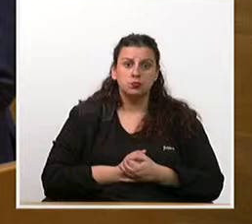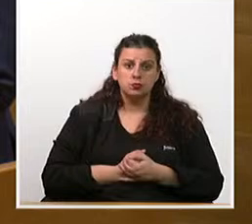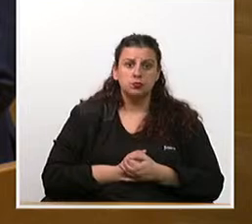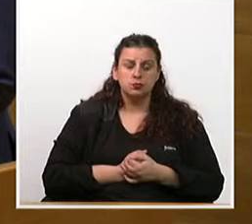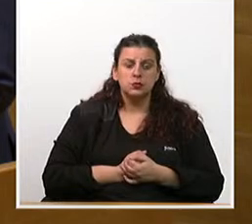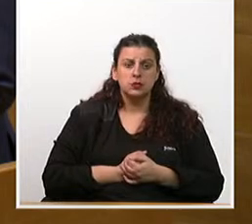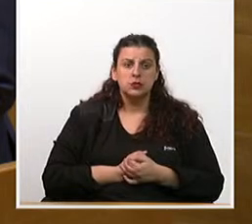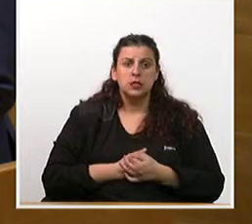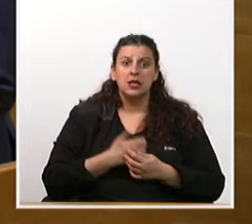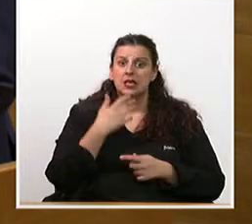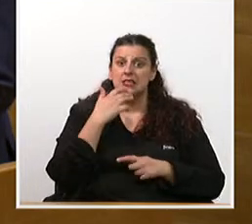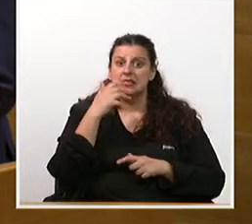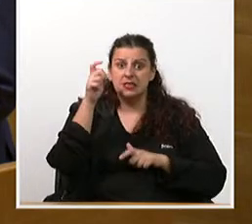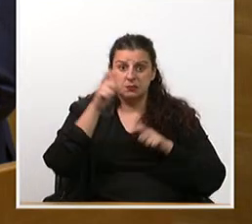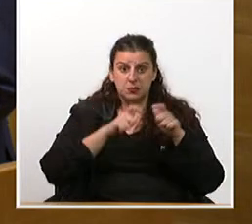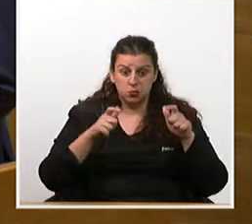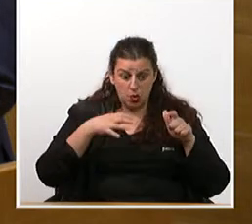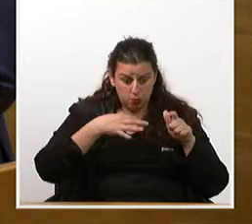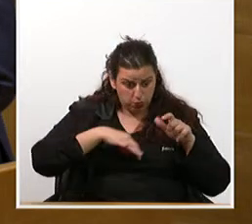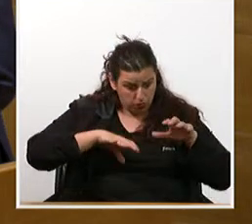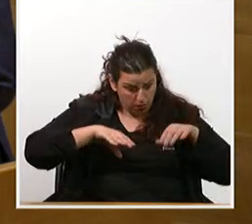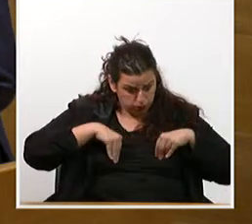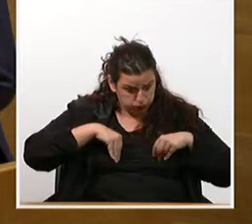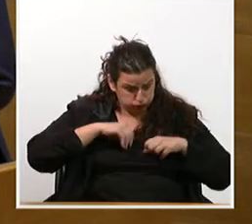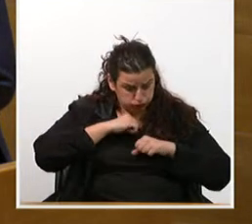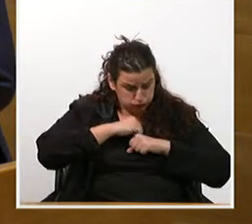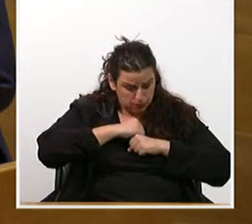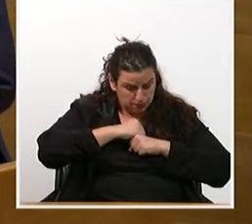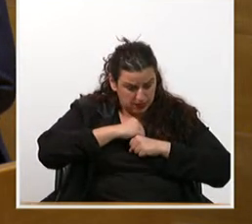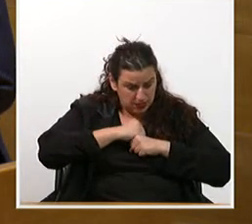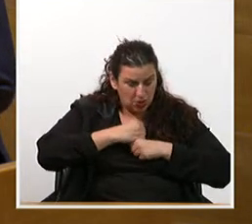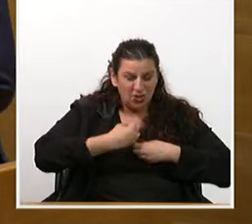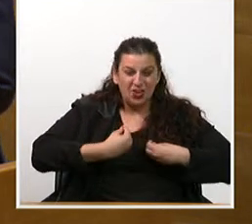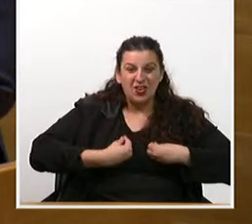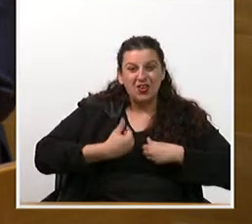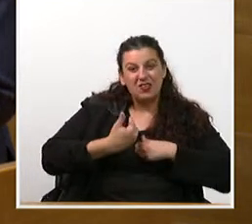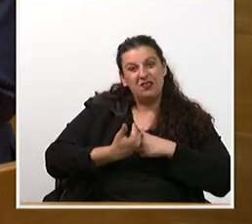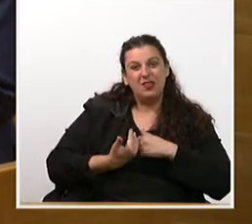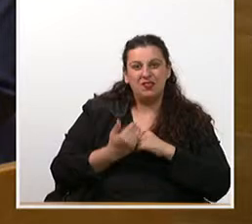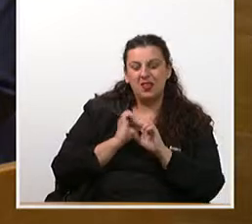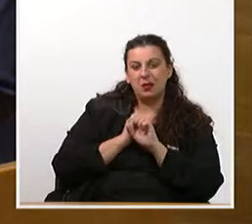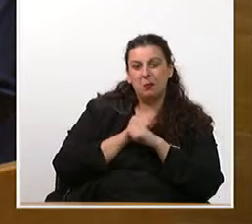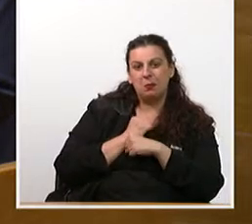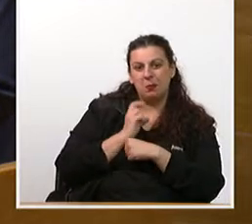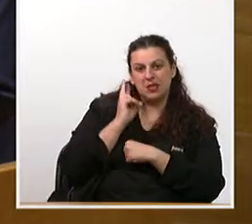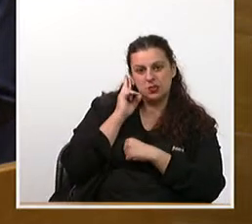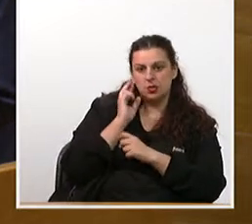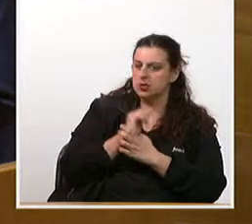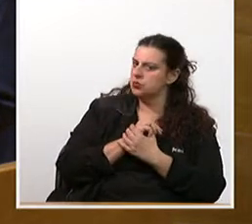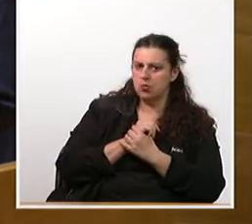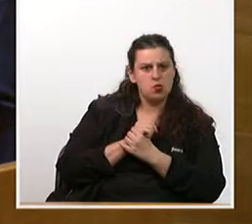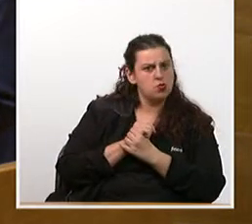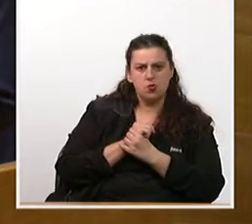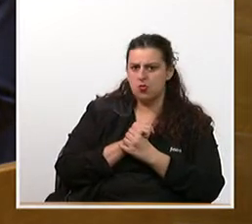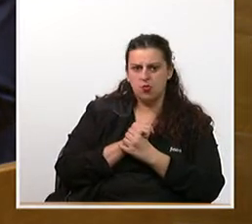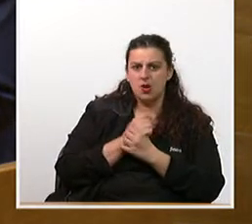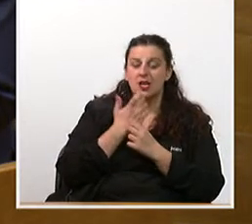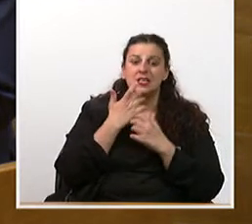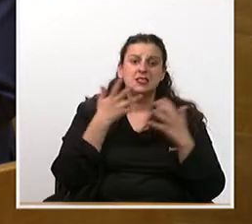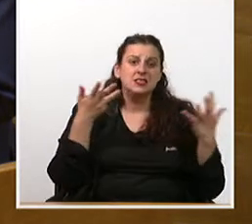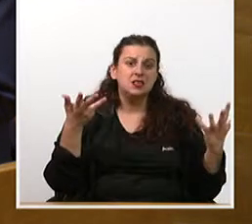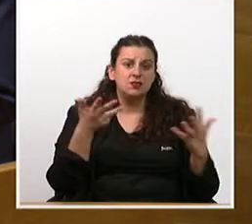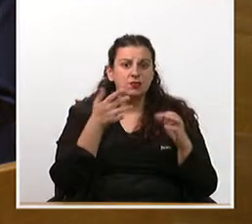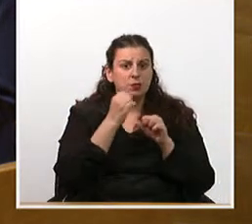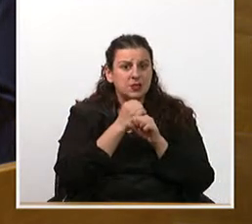estén en condiciones de aceptar un empleo no pueden vivir de la paguita Si queremos fomentar el empleo